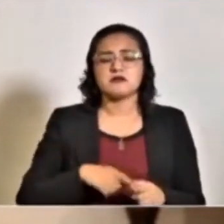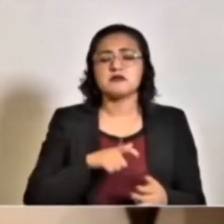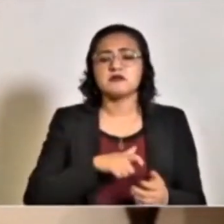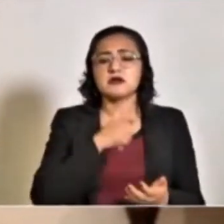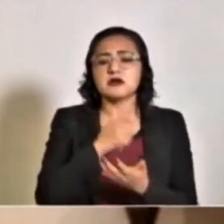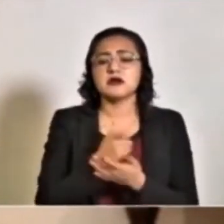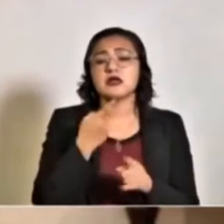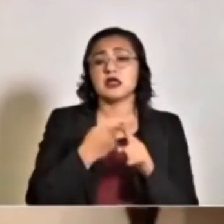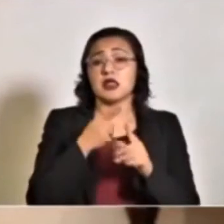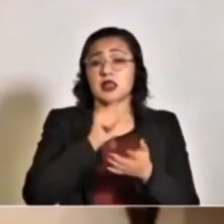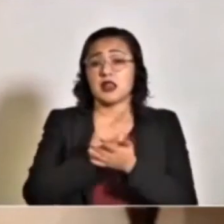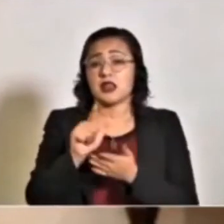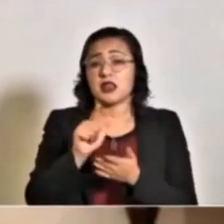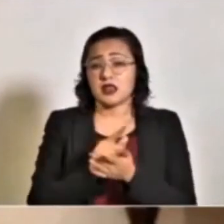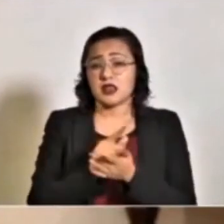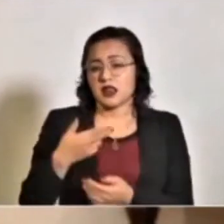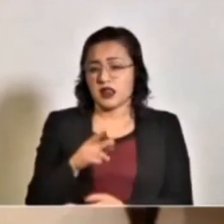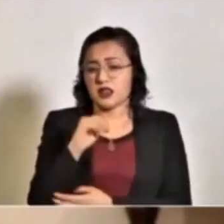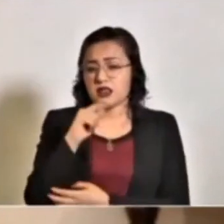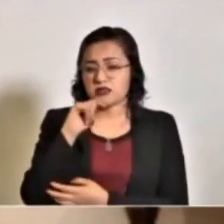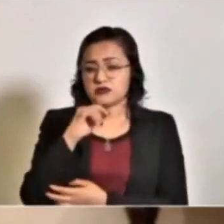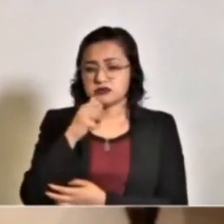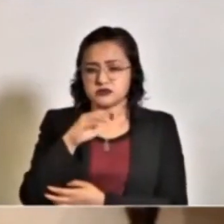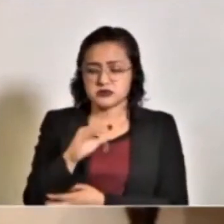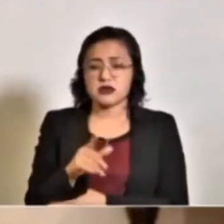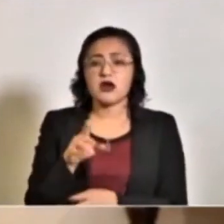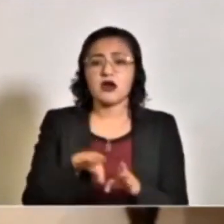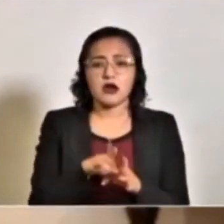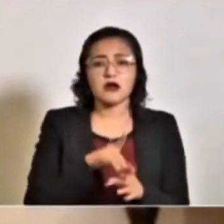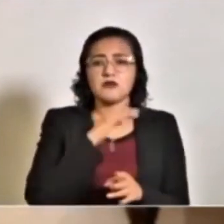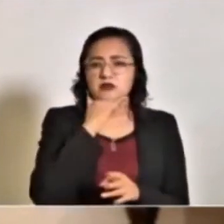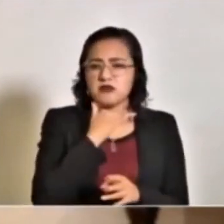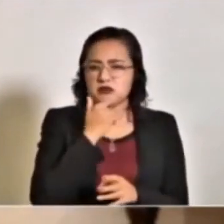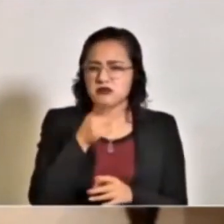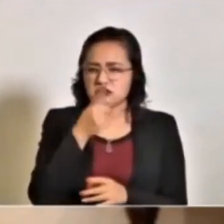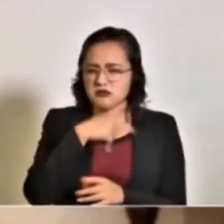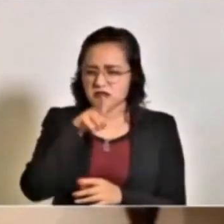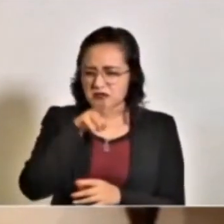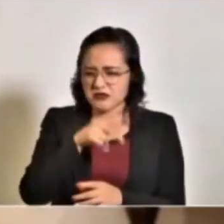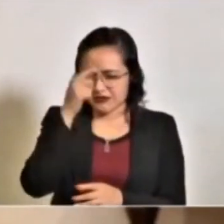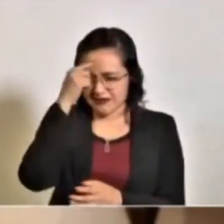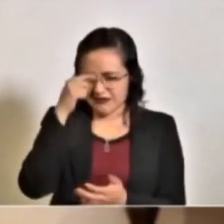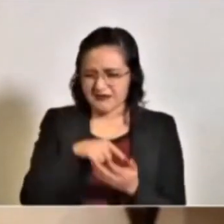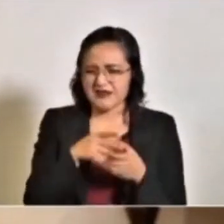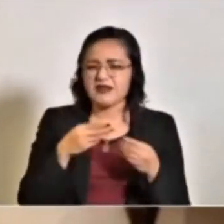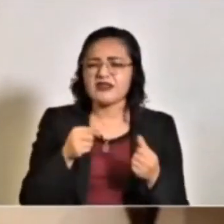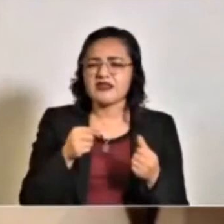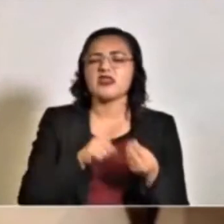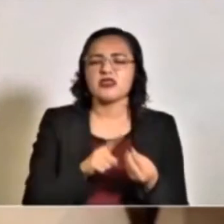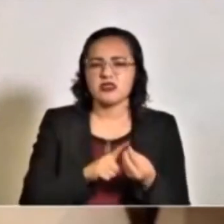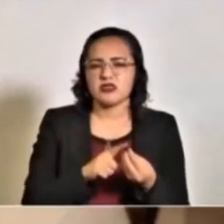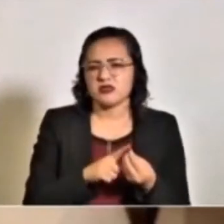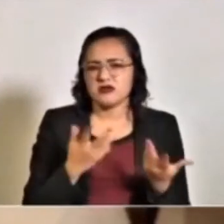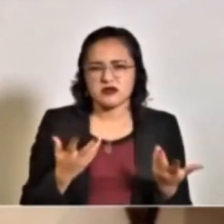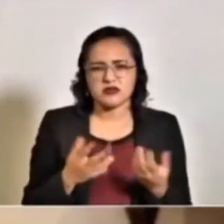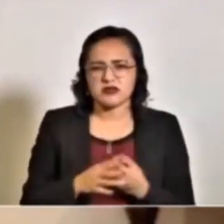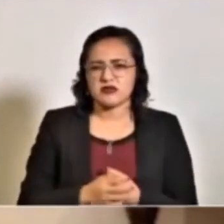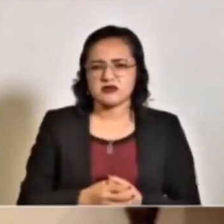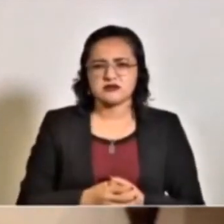en limpieza del atoyac se ha vuelto una fuente de corrupción de corrupción